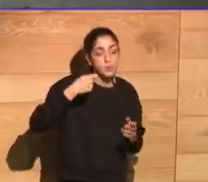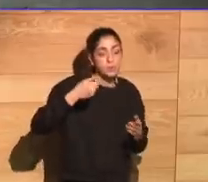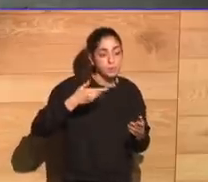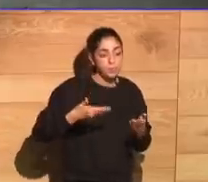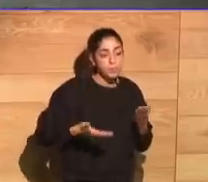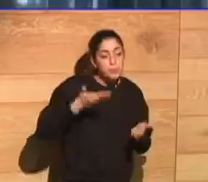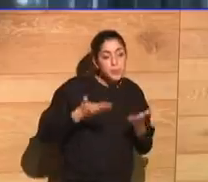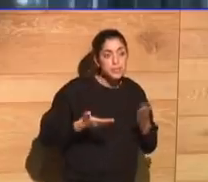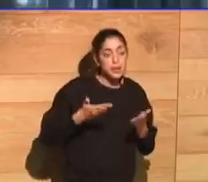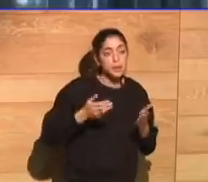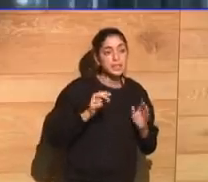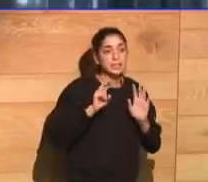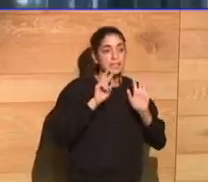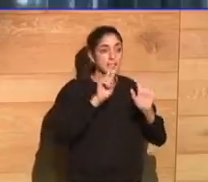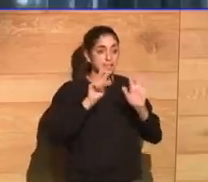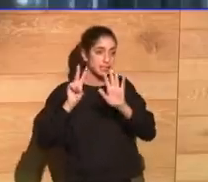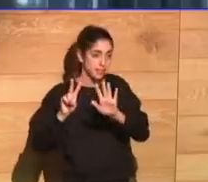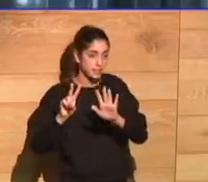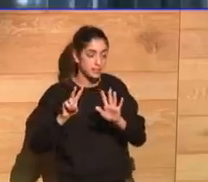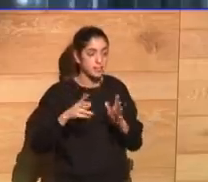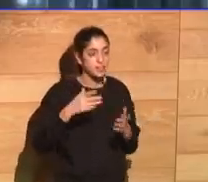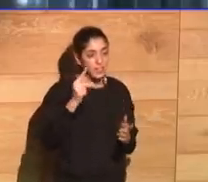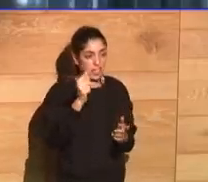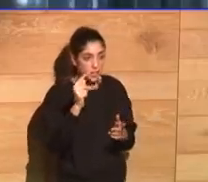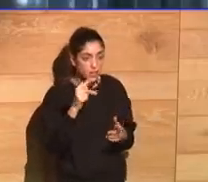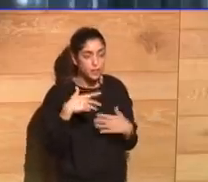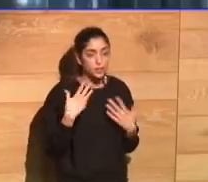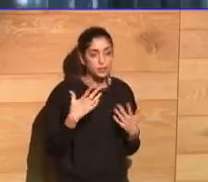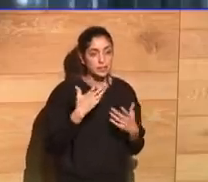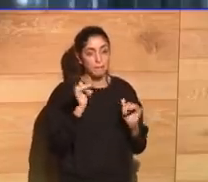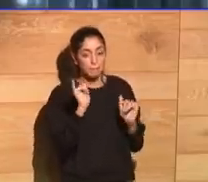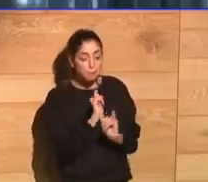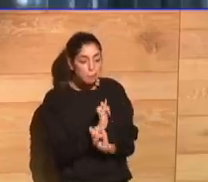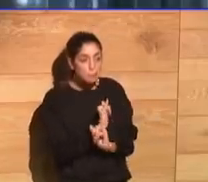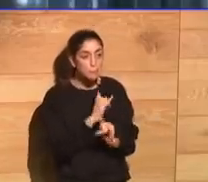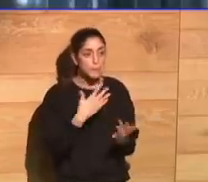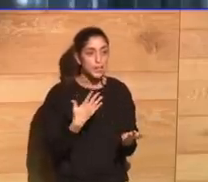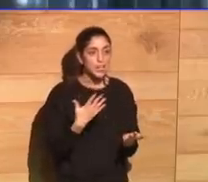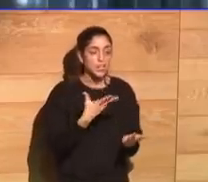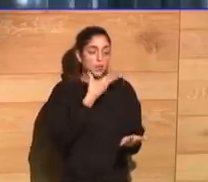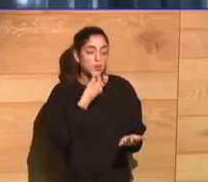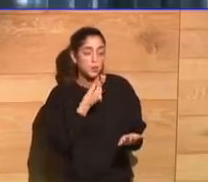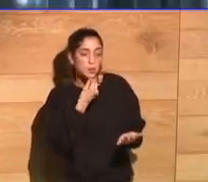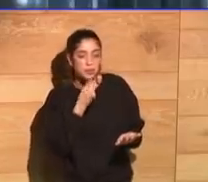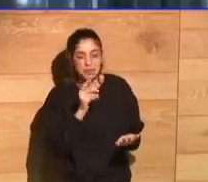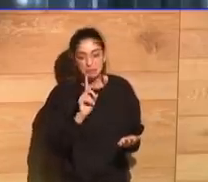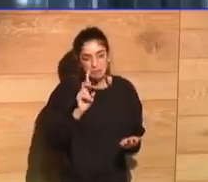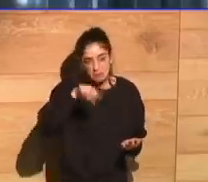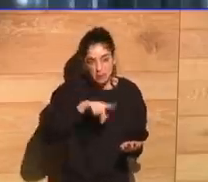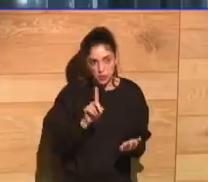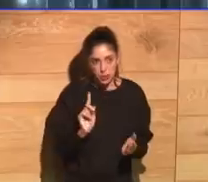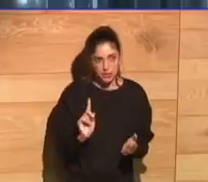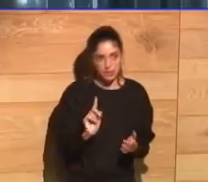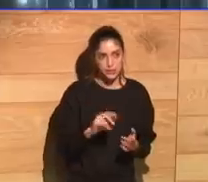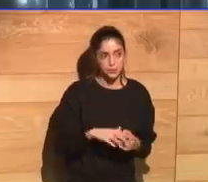era tirando a escuchimizado. Era del gaete. Era del gaete. Del gaete. Y no era tan guapo. Y entonces dijo, era